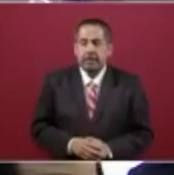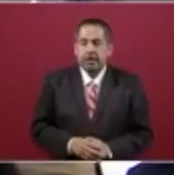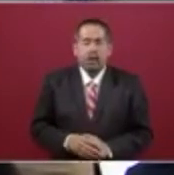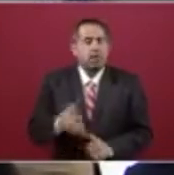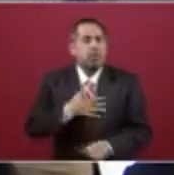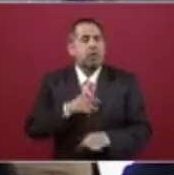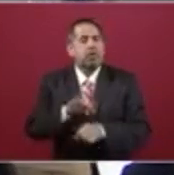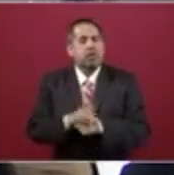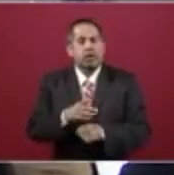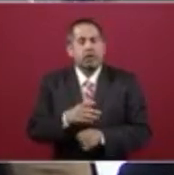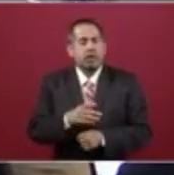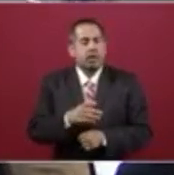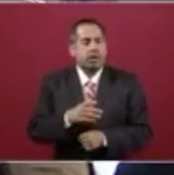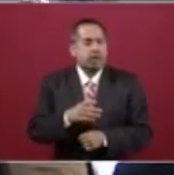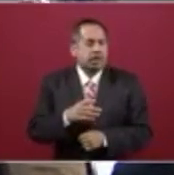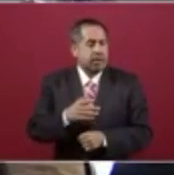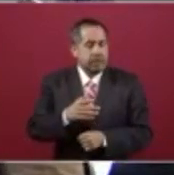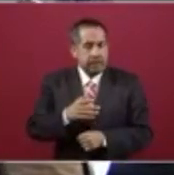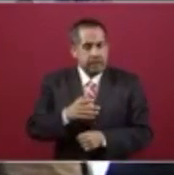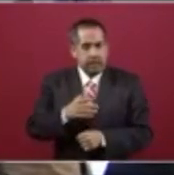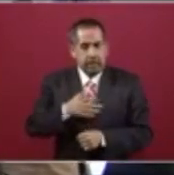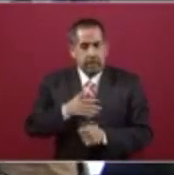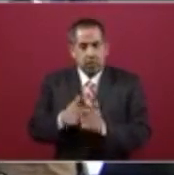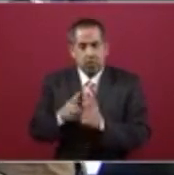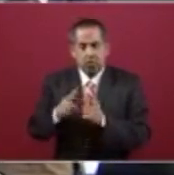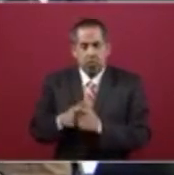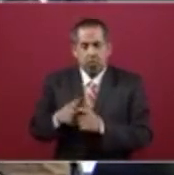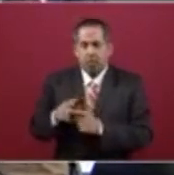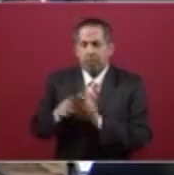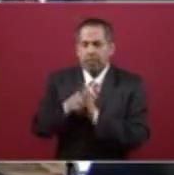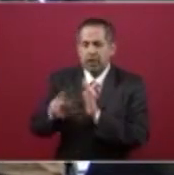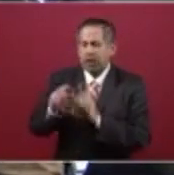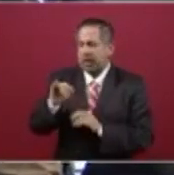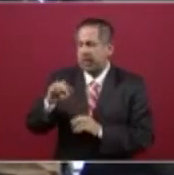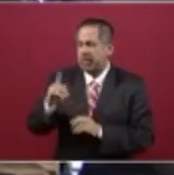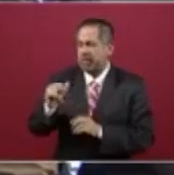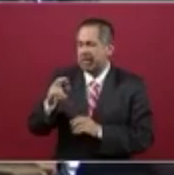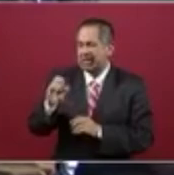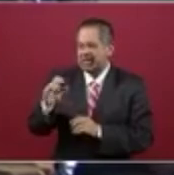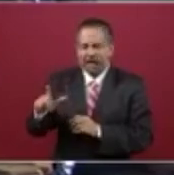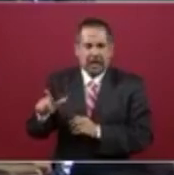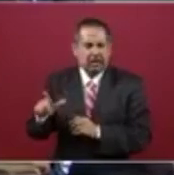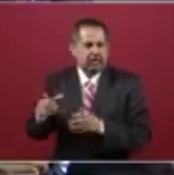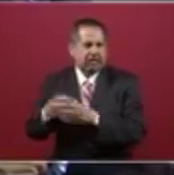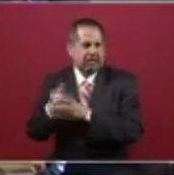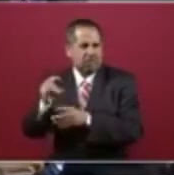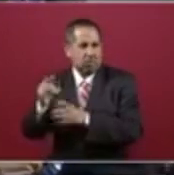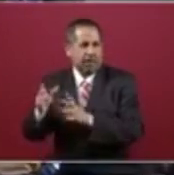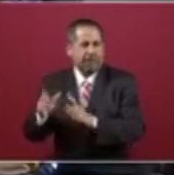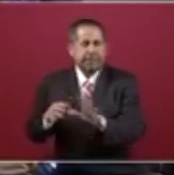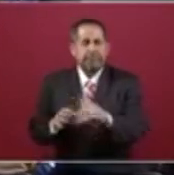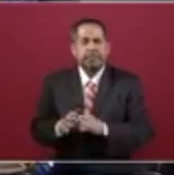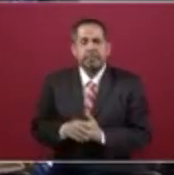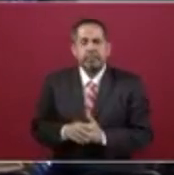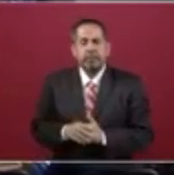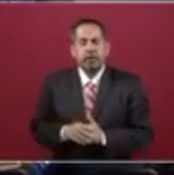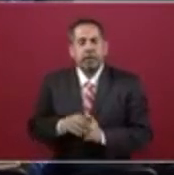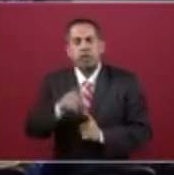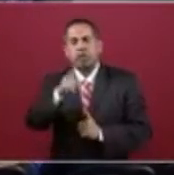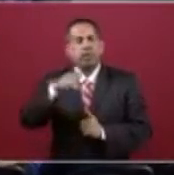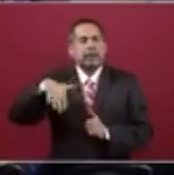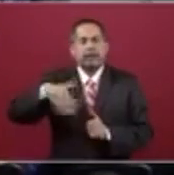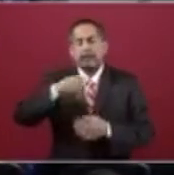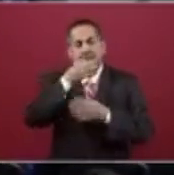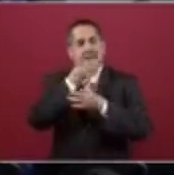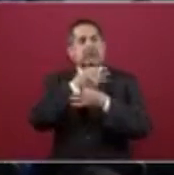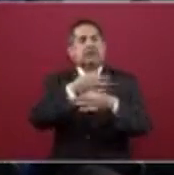Buenos días, presidente. Sheila Rosagel, de Grupo Gili, periódico El Imparcial, La Crónica y Frontera de Tijuana. Sobre el anuncio que se hizo